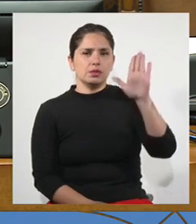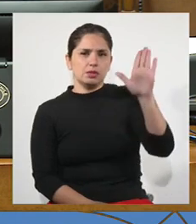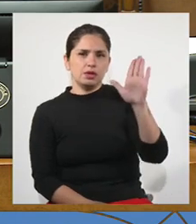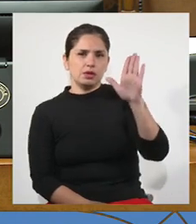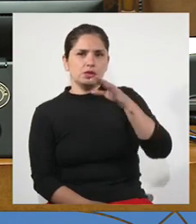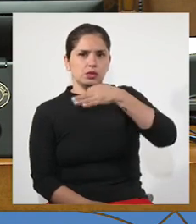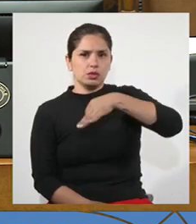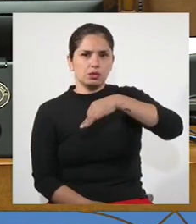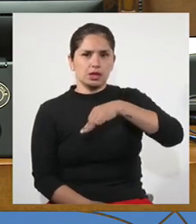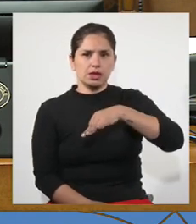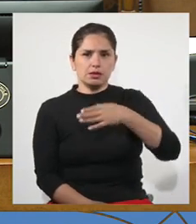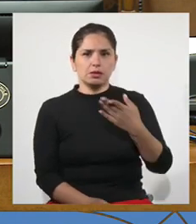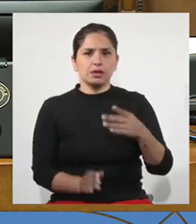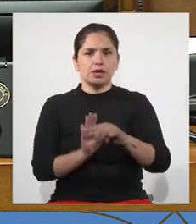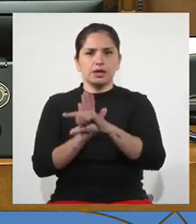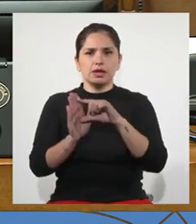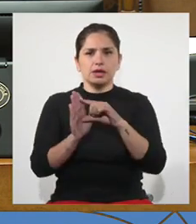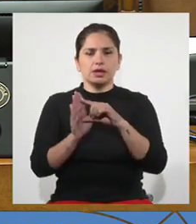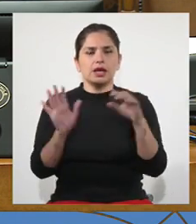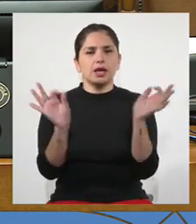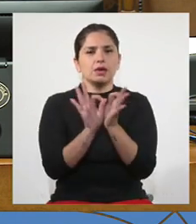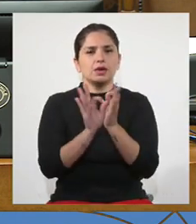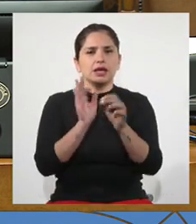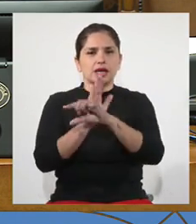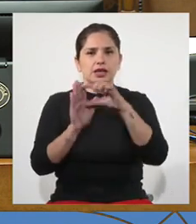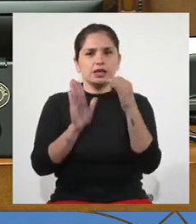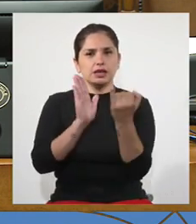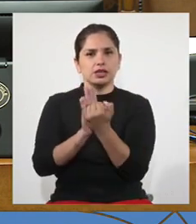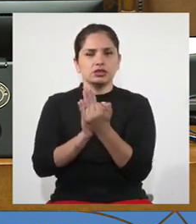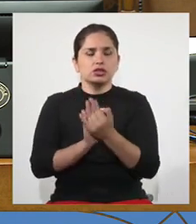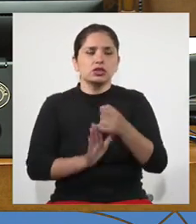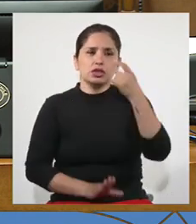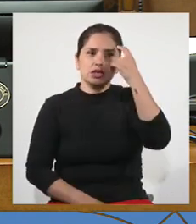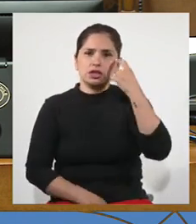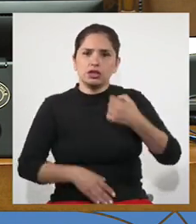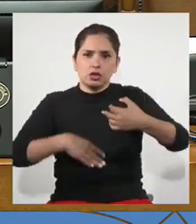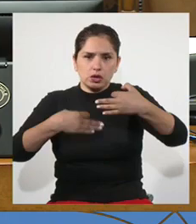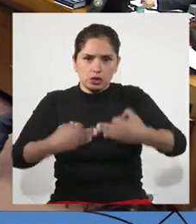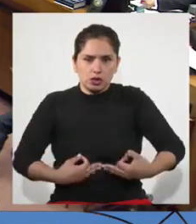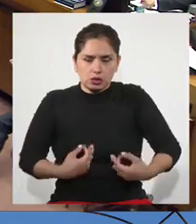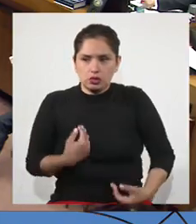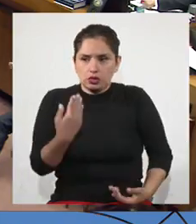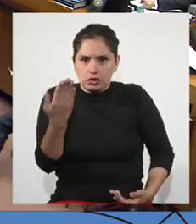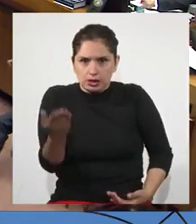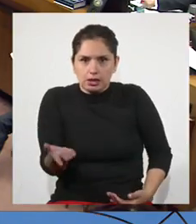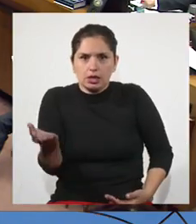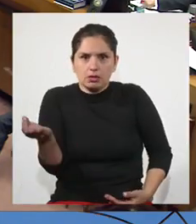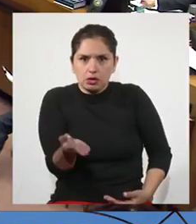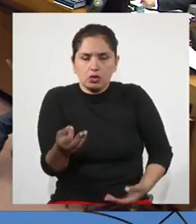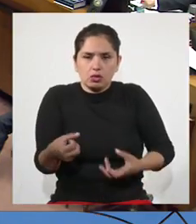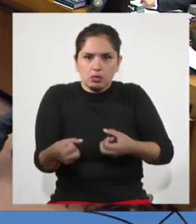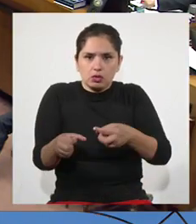la indicación que le había presentado y creo que es justo que se la demos.